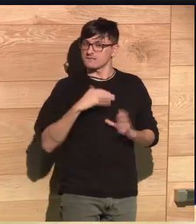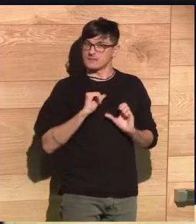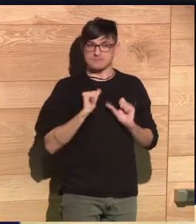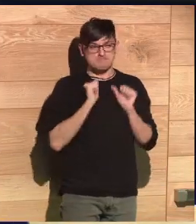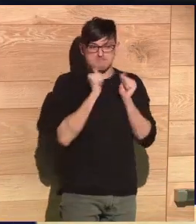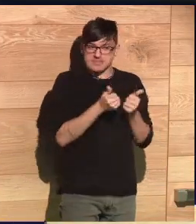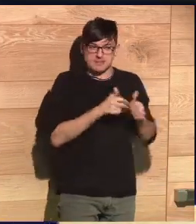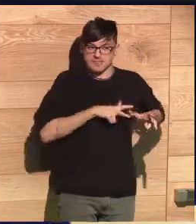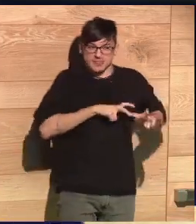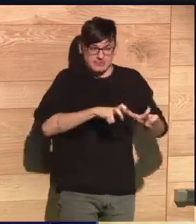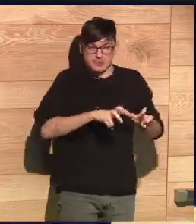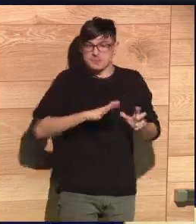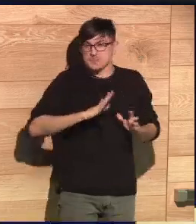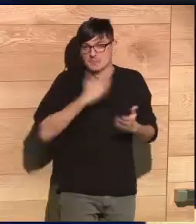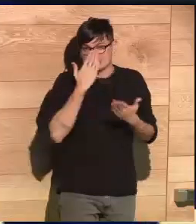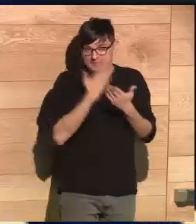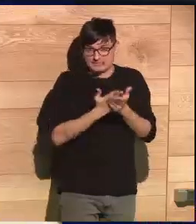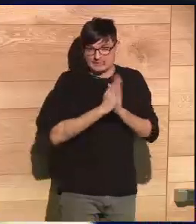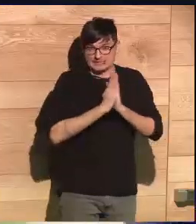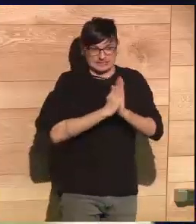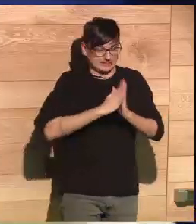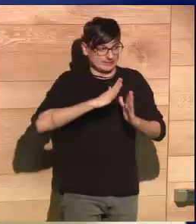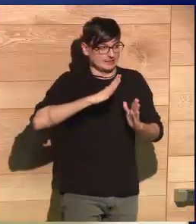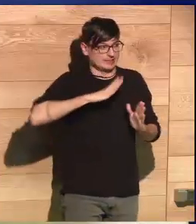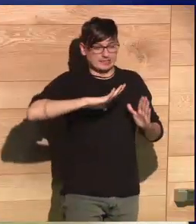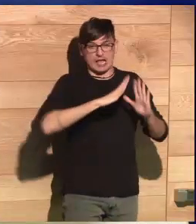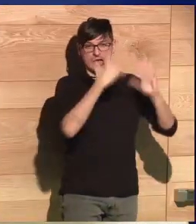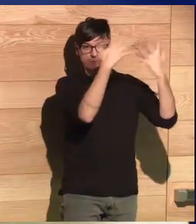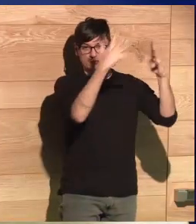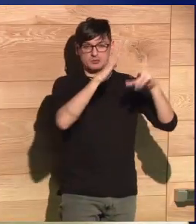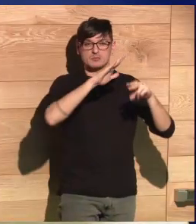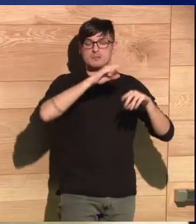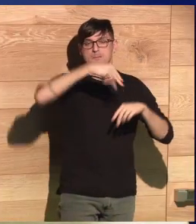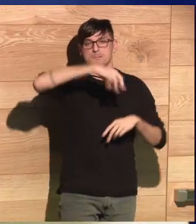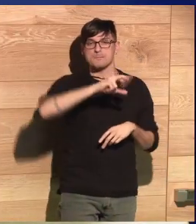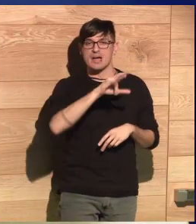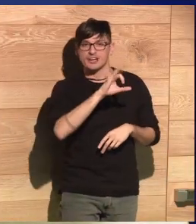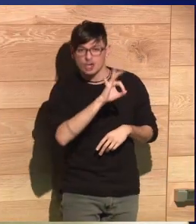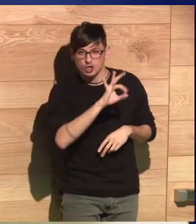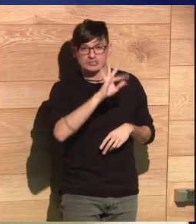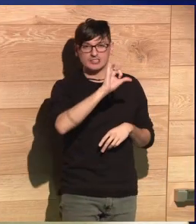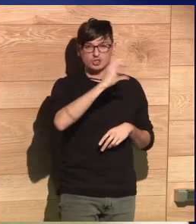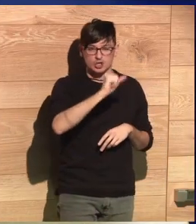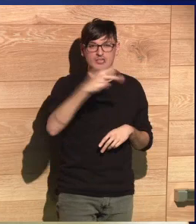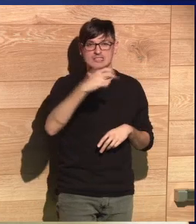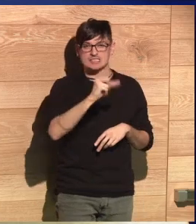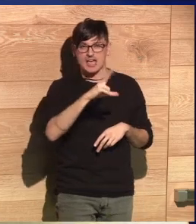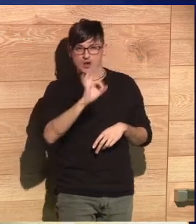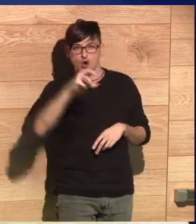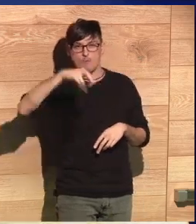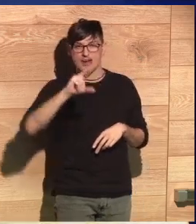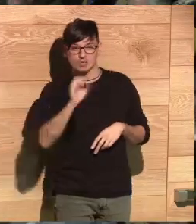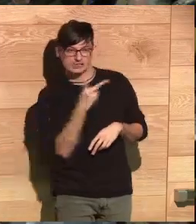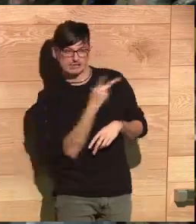principio, pediros un aplauso para los padres de este proyecto, para Mario Tascón y para Charo Marcos, porque os vamos a